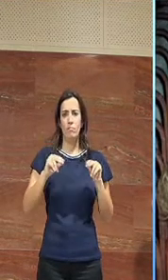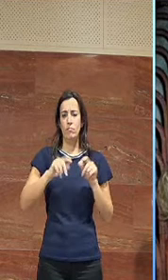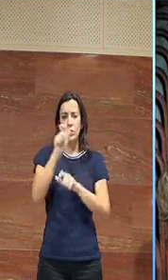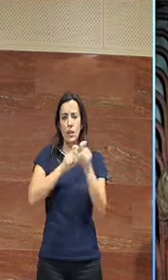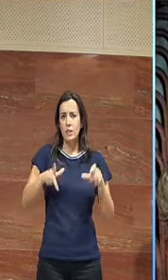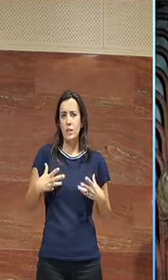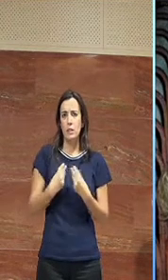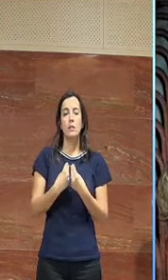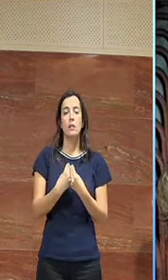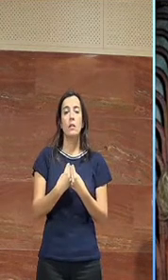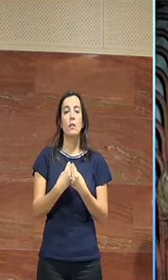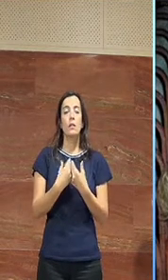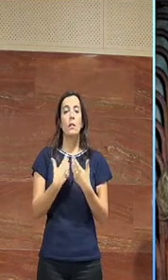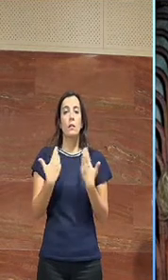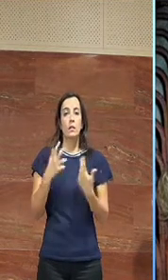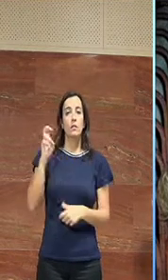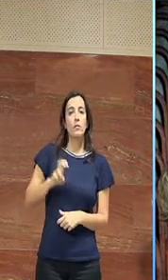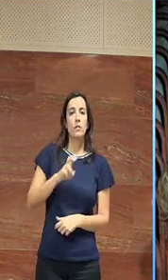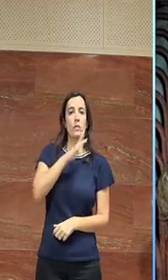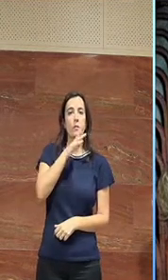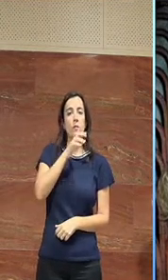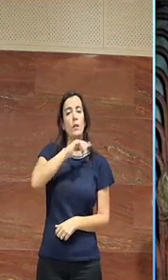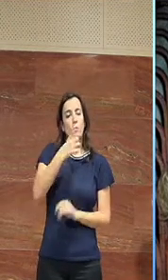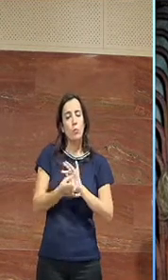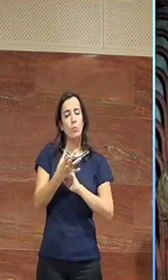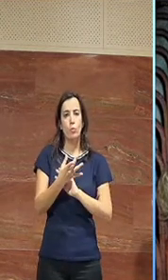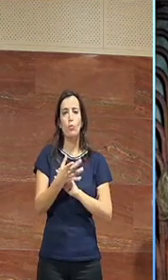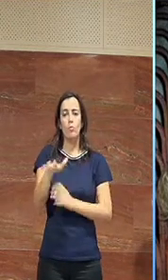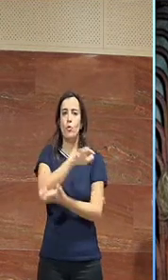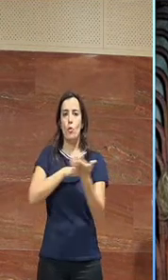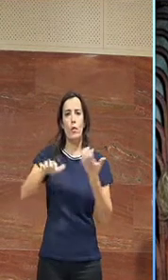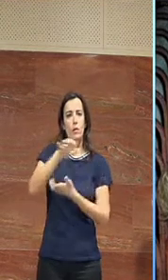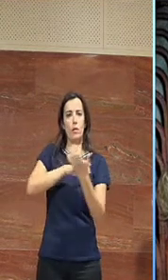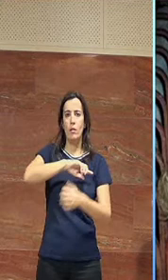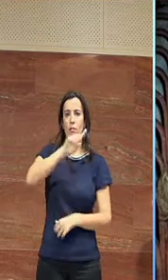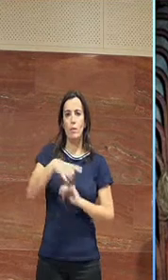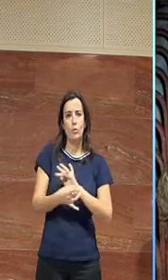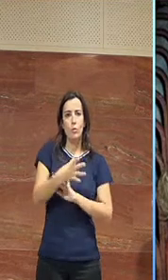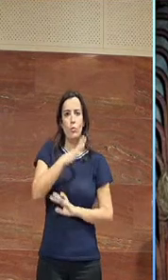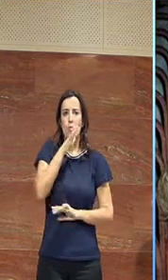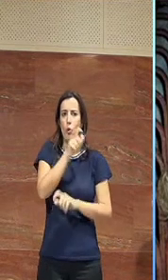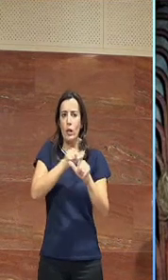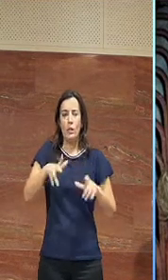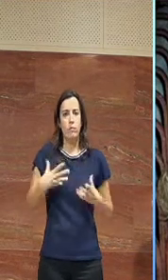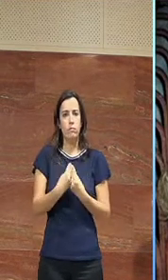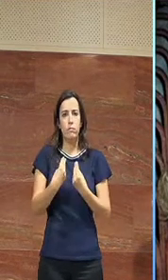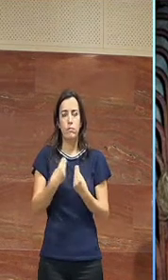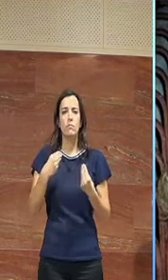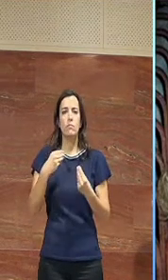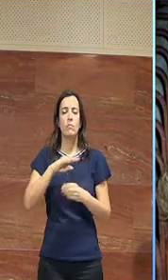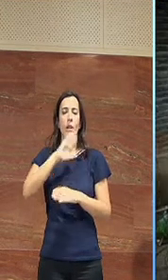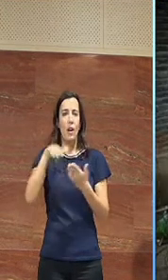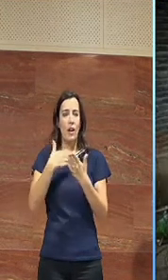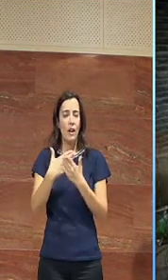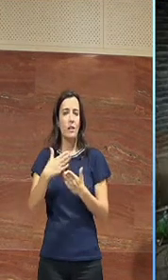estos hacinamientos vienen derivadas también situaciones de violencia, situaciones de agresión sexual,